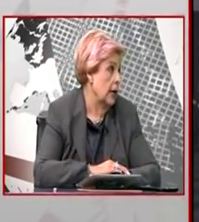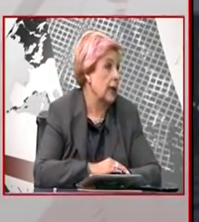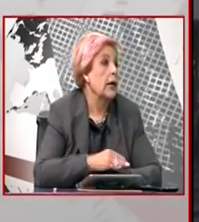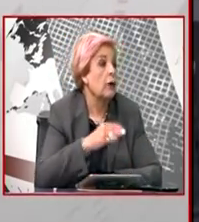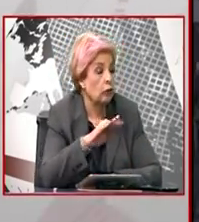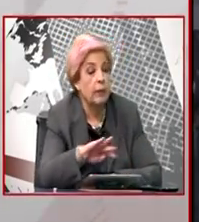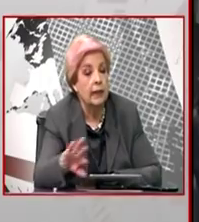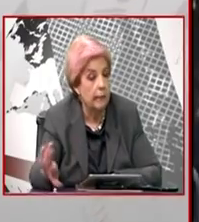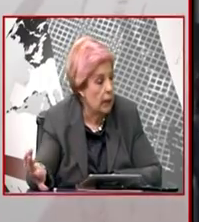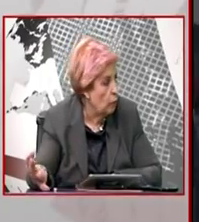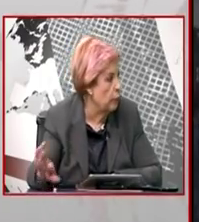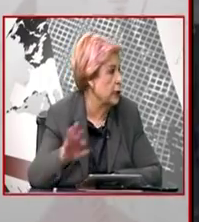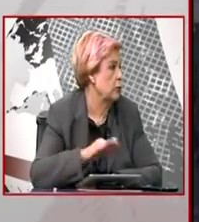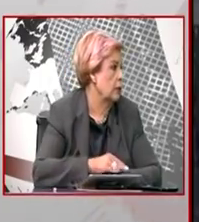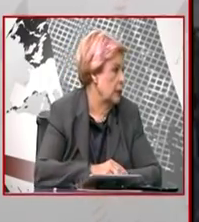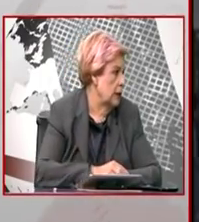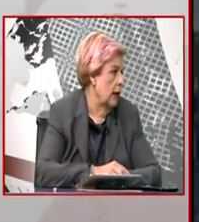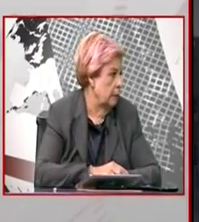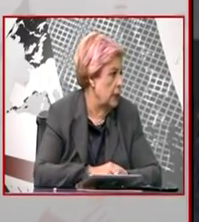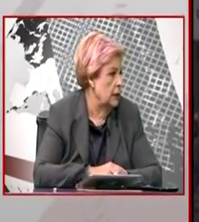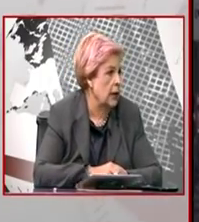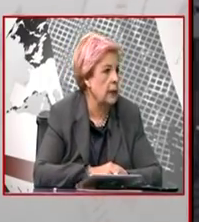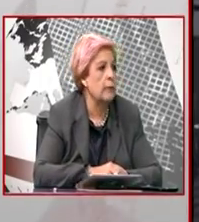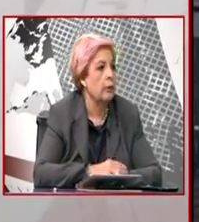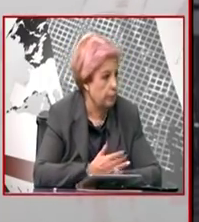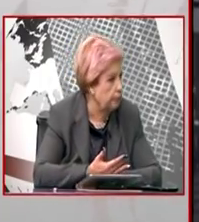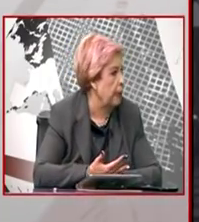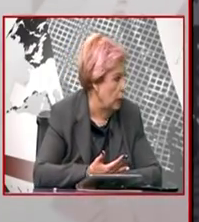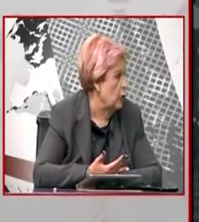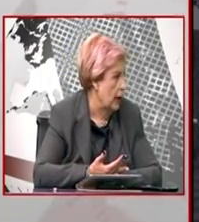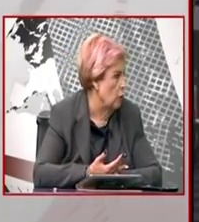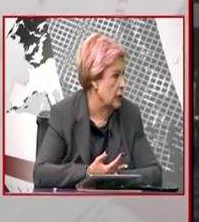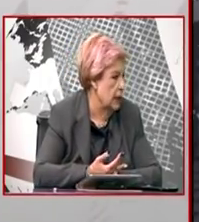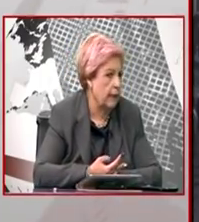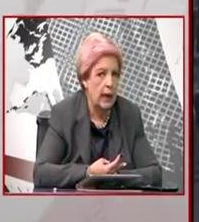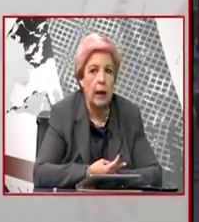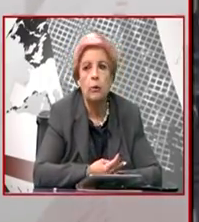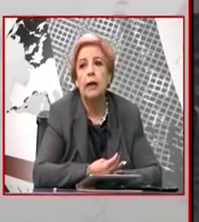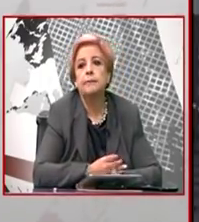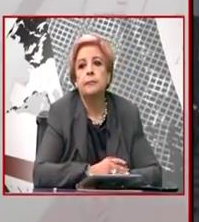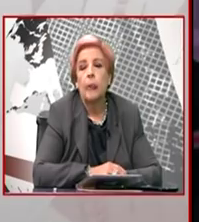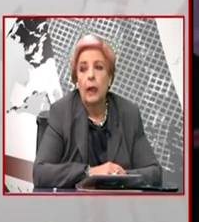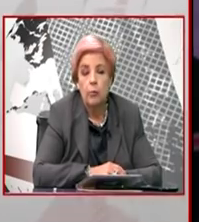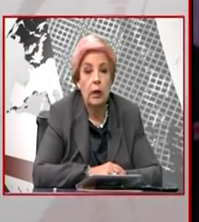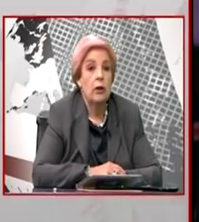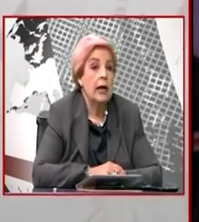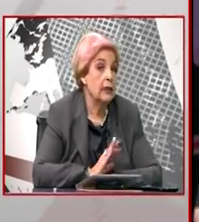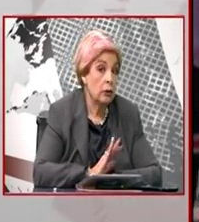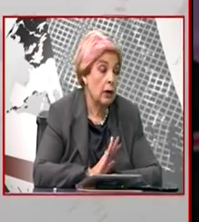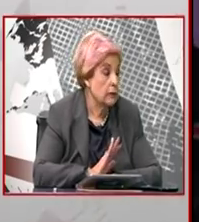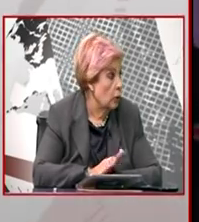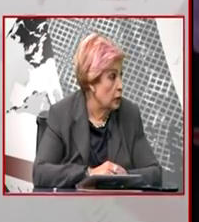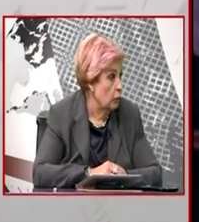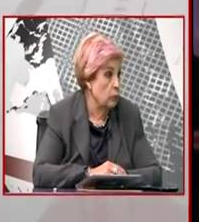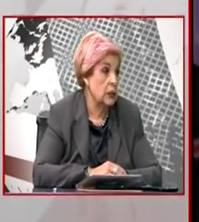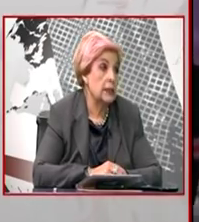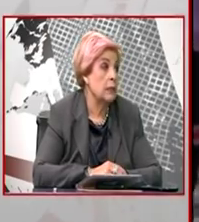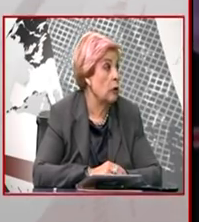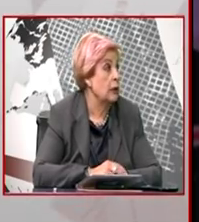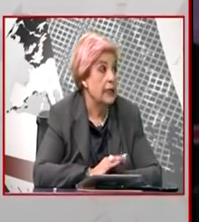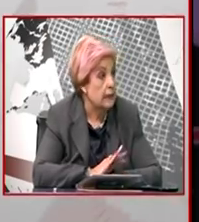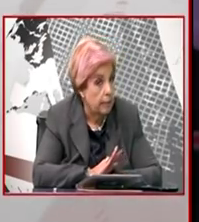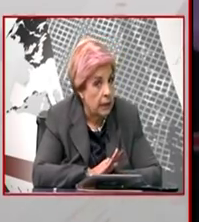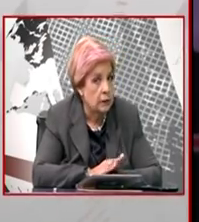los corrían los mandaban a un puesto admitía adminis dentro de la misma pero ya no les daban aulas y bueno esto les molestó